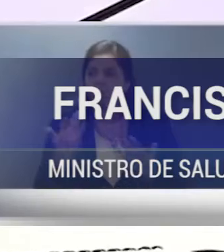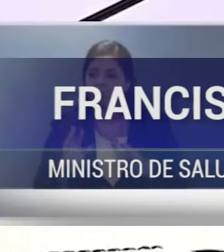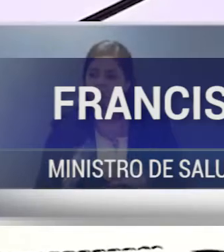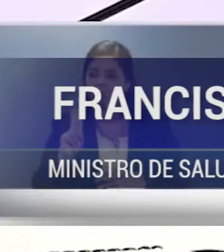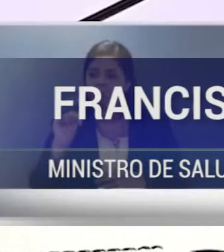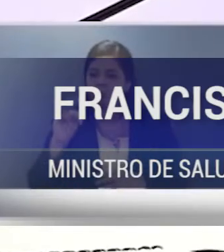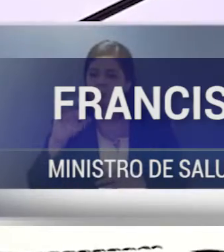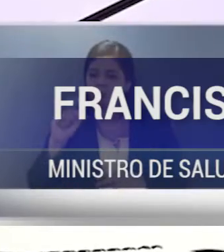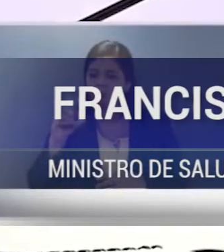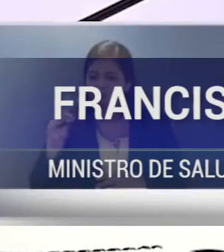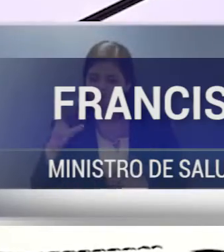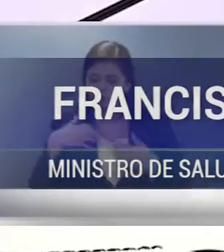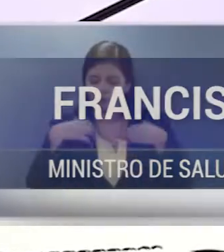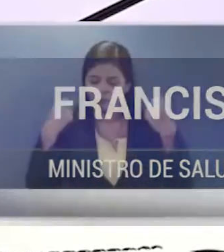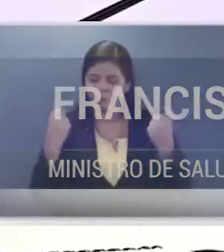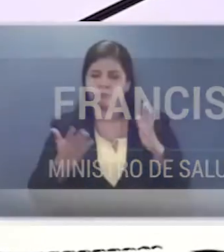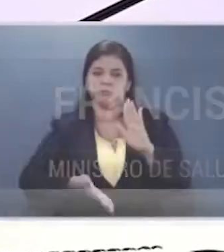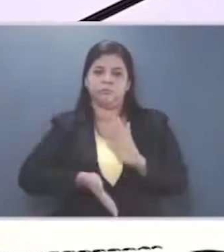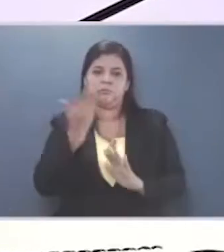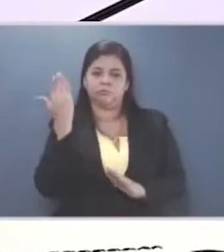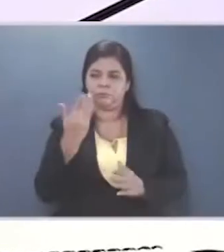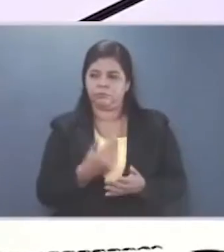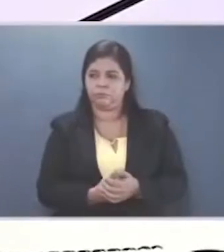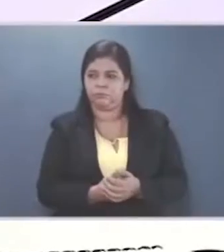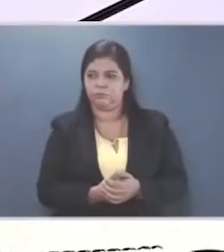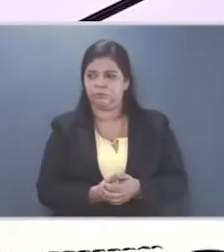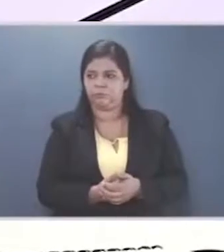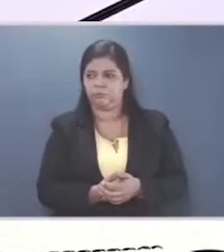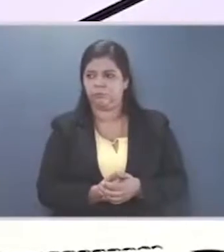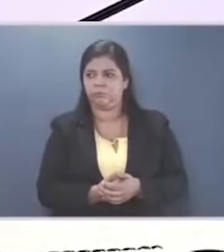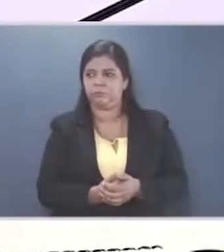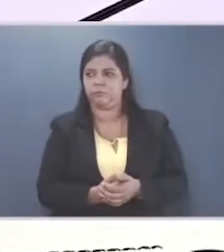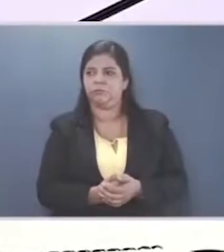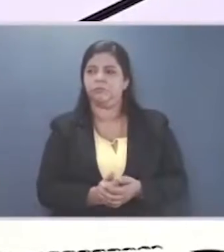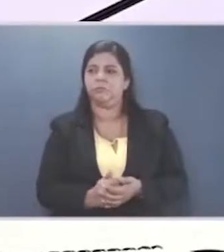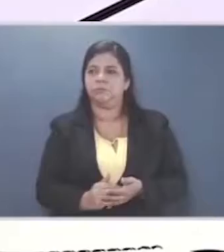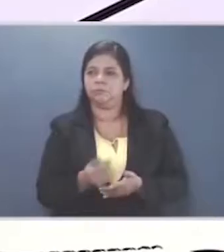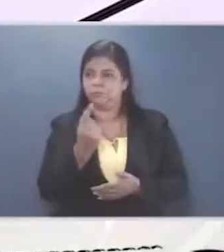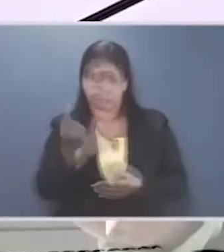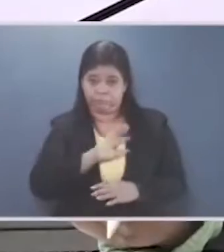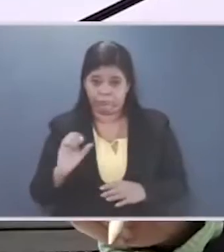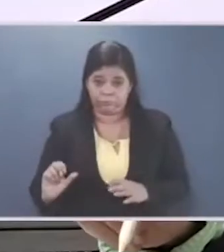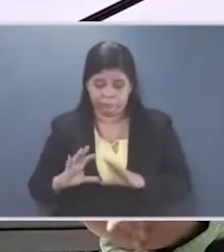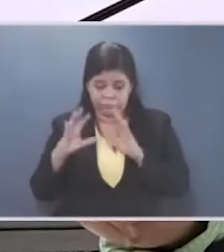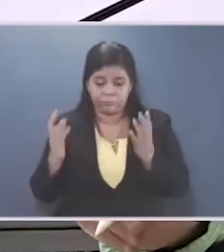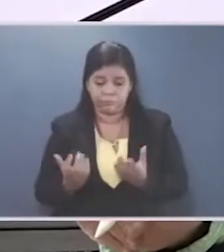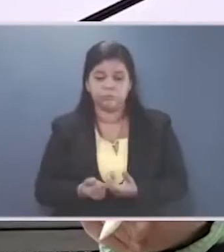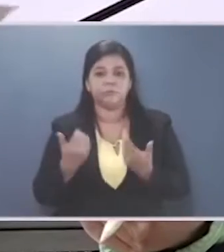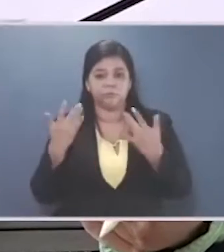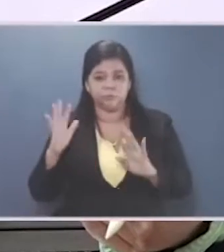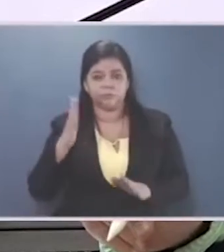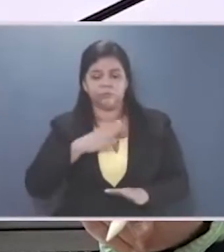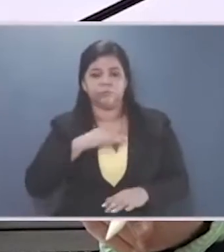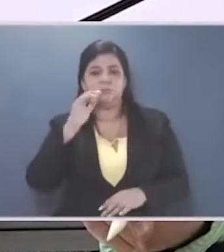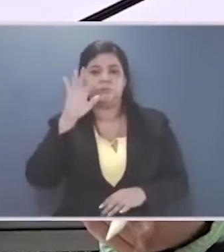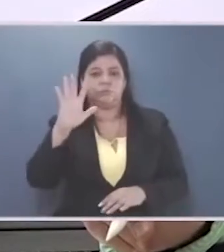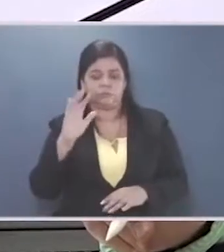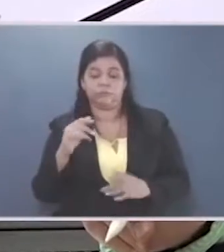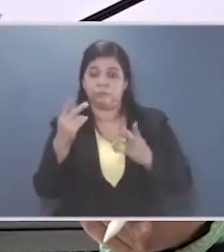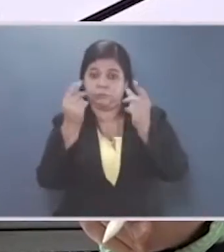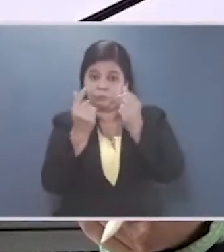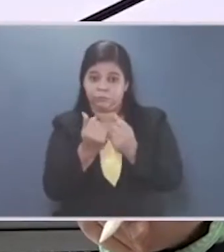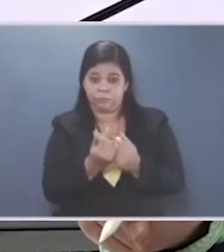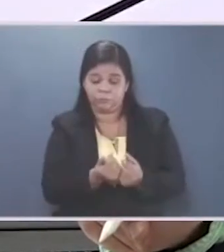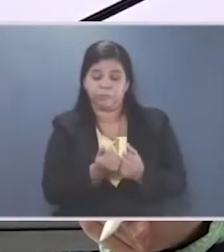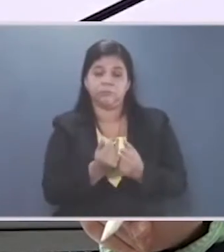salud por supuesto donde están el mayor recurso humano del en funcionamiento el presupuesto asignado para el mal el